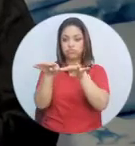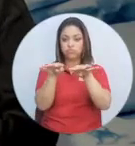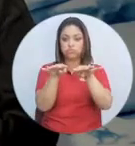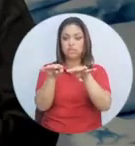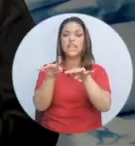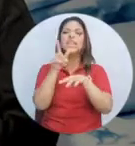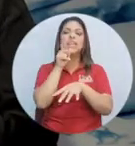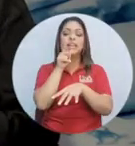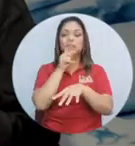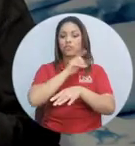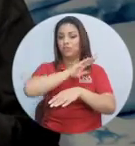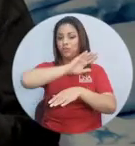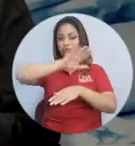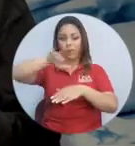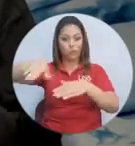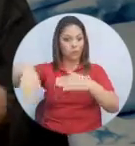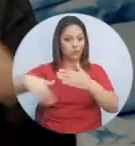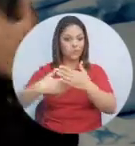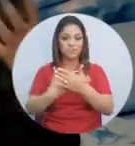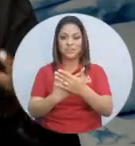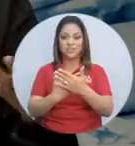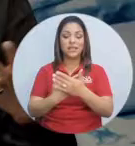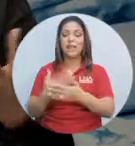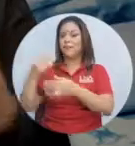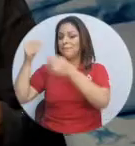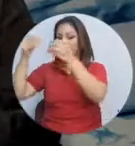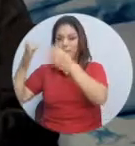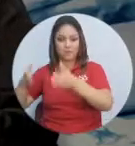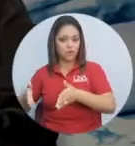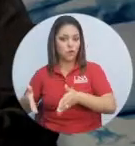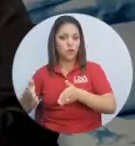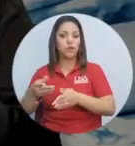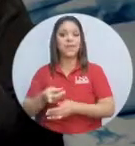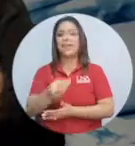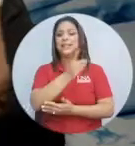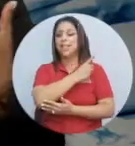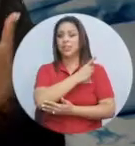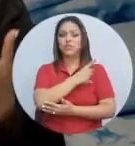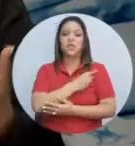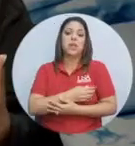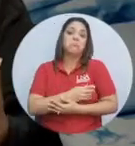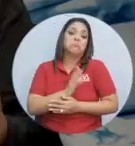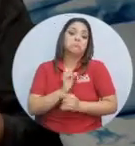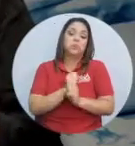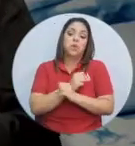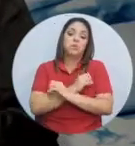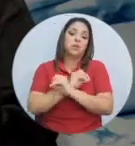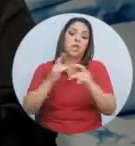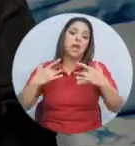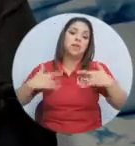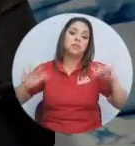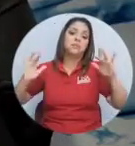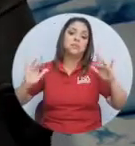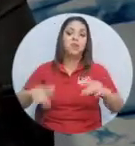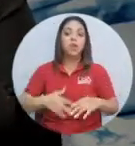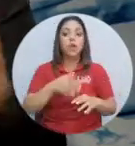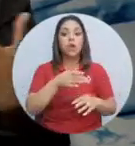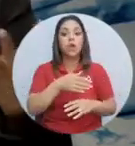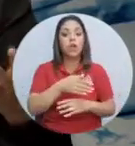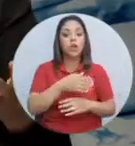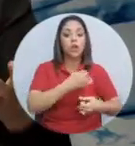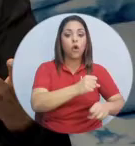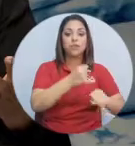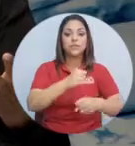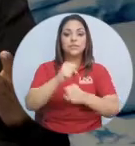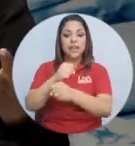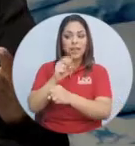digo espectadores, estamos todos, desde el docente universitario, el maestro, el director que no hizo nada, la conserje que vio y